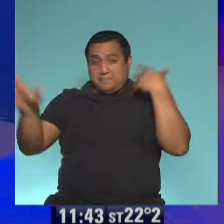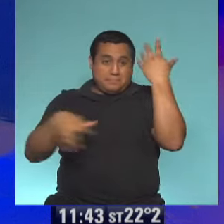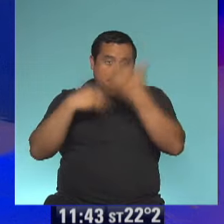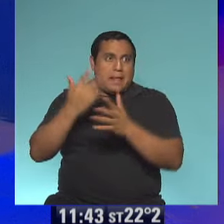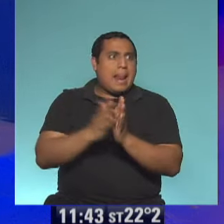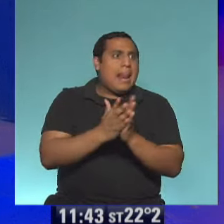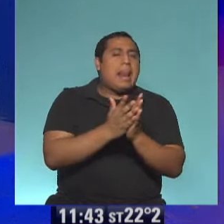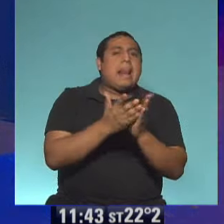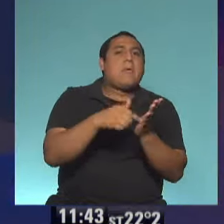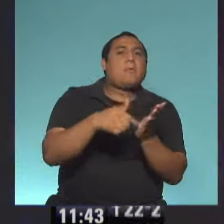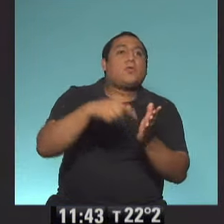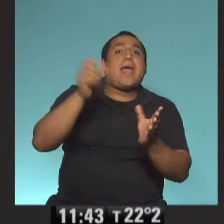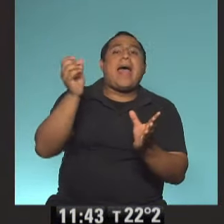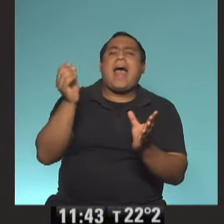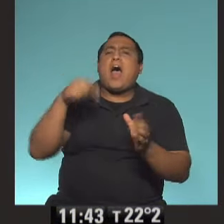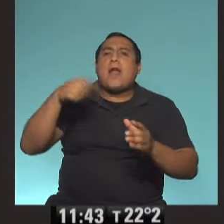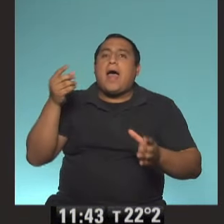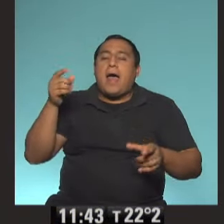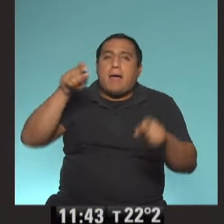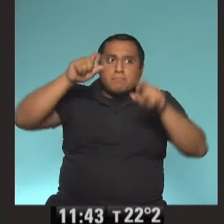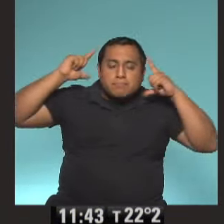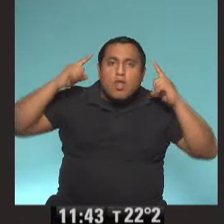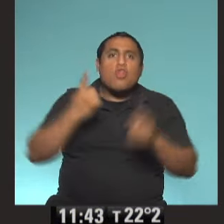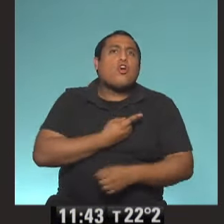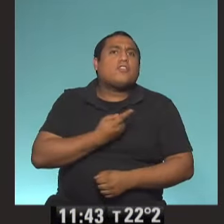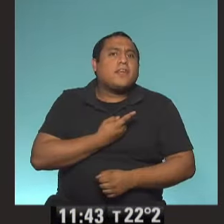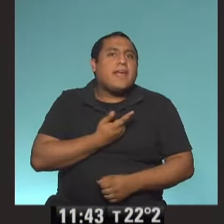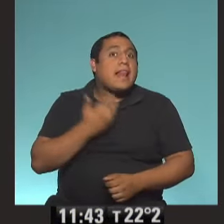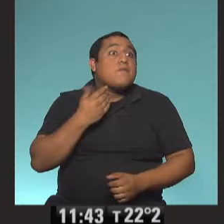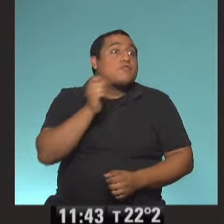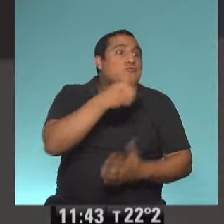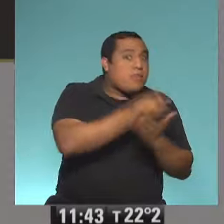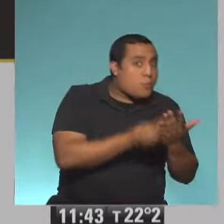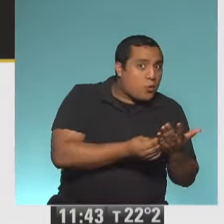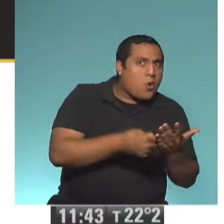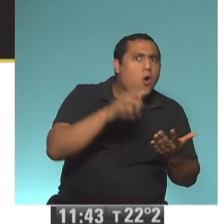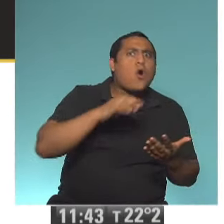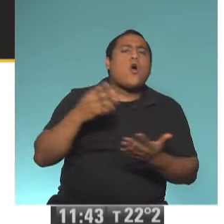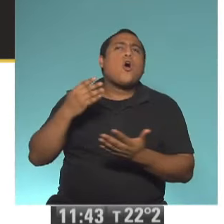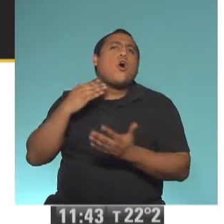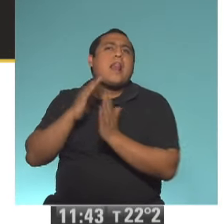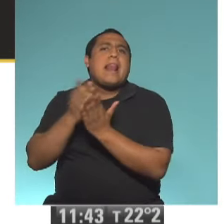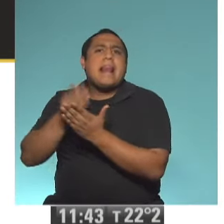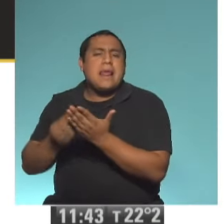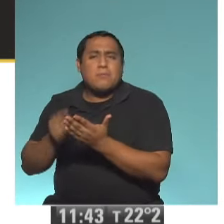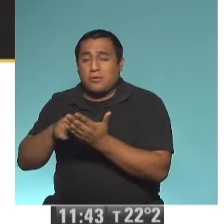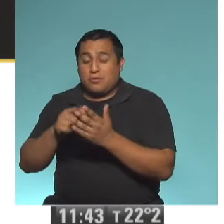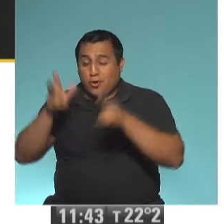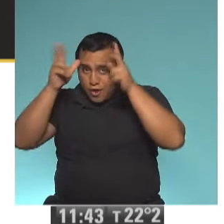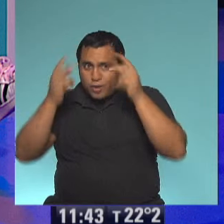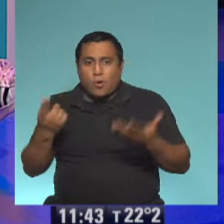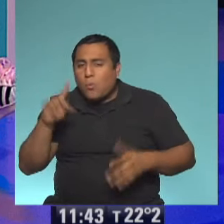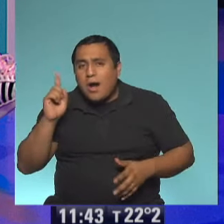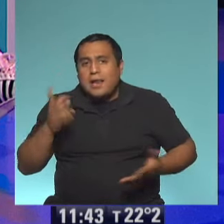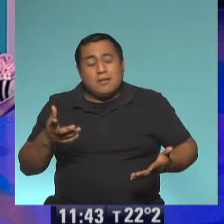del dibujante, del personaje del conejo? ¿Dónde estamos? ¿Dónde estamos? ¿Qué mareo, hacen, ¿no es cara a los chicos como, ¿dónde? No